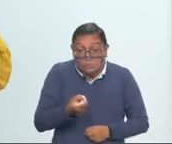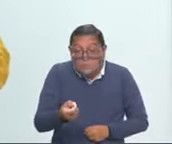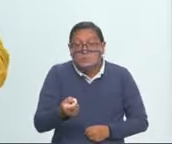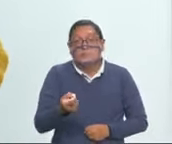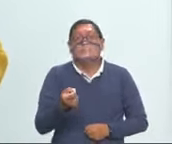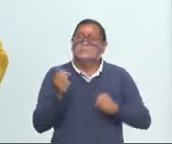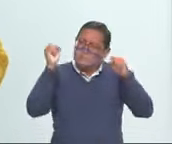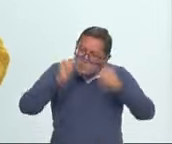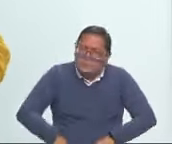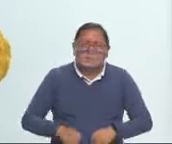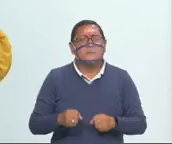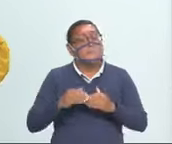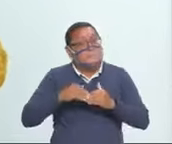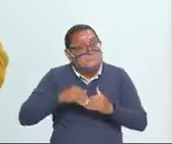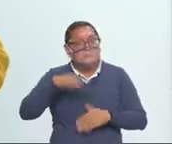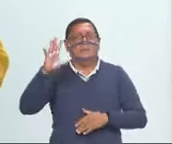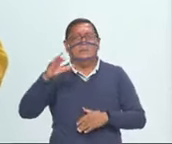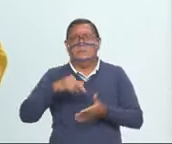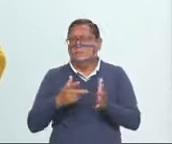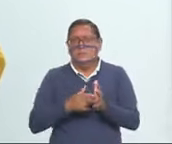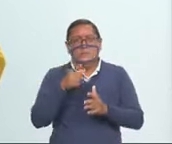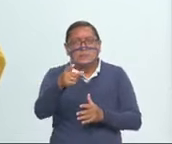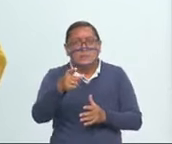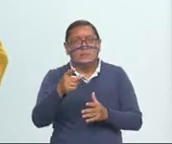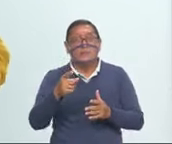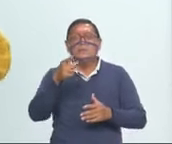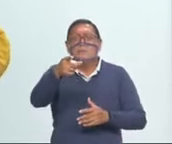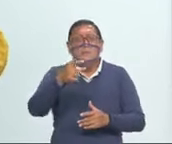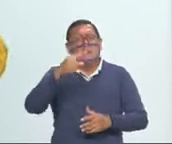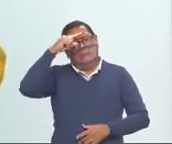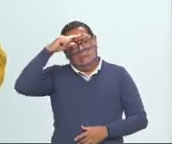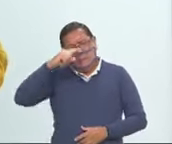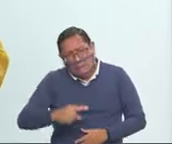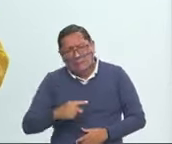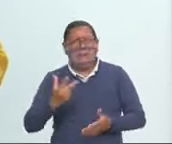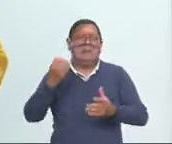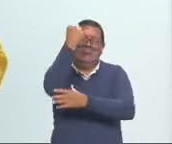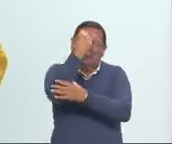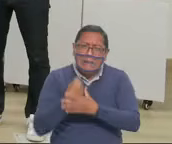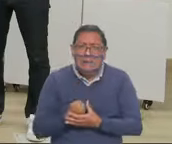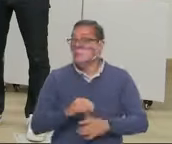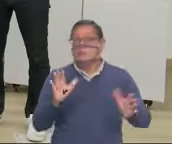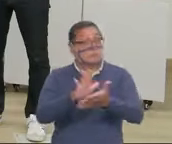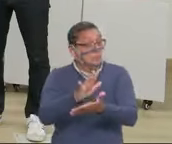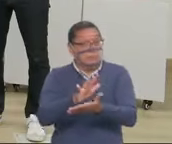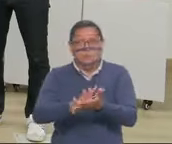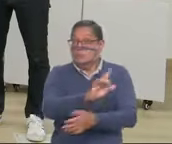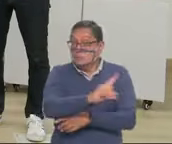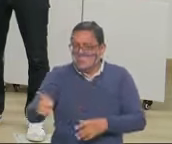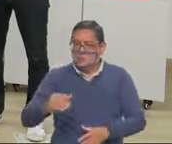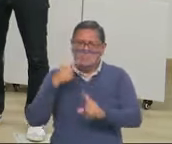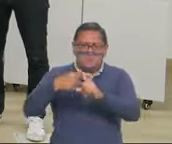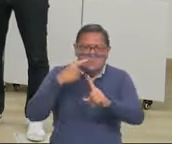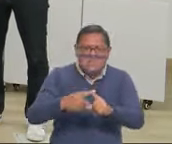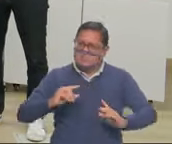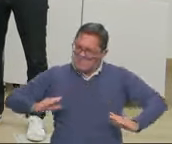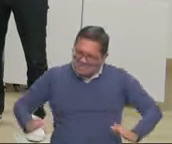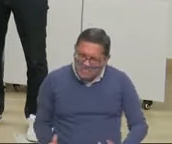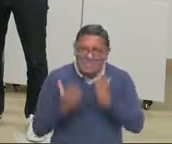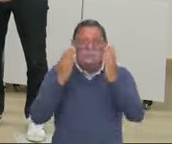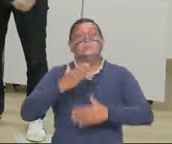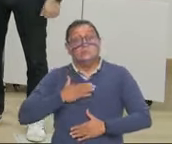pero sobre todo no me bajen el ánimo. Sigamos con mucha fortaleza. Seguiremos monitoreando